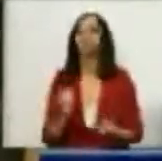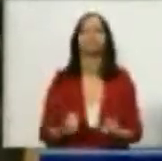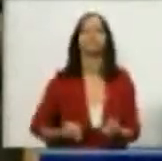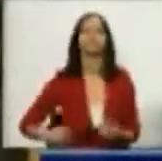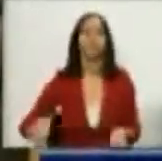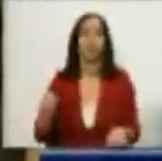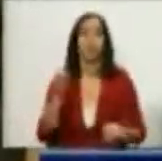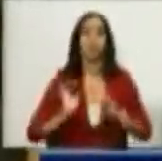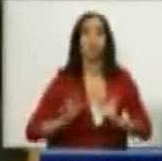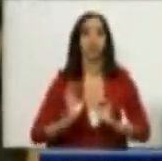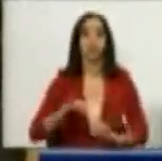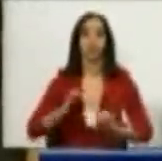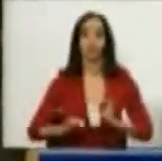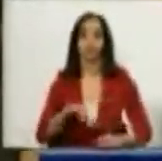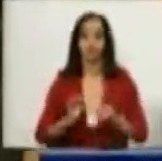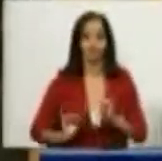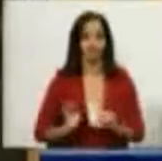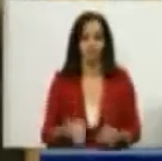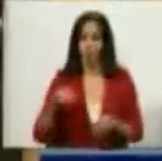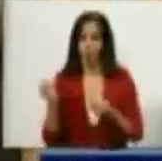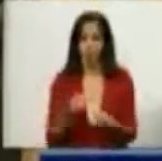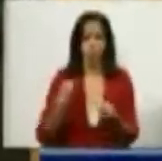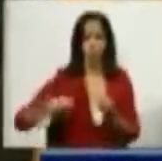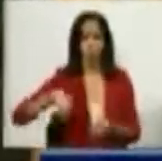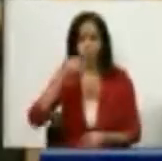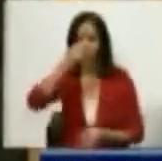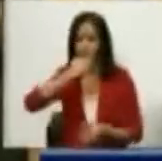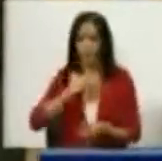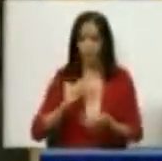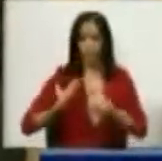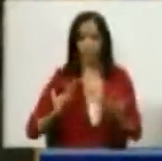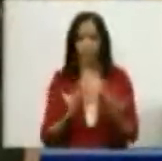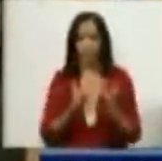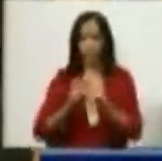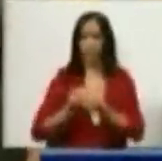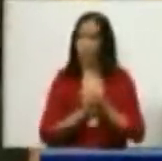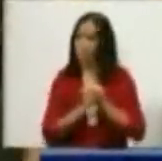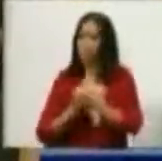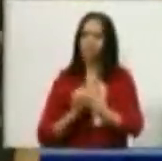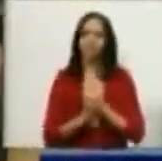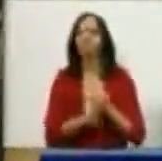a pie como Rafael Rincón fuimos segundo